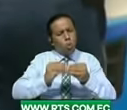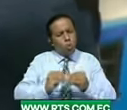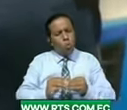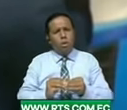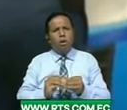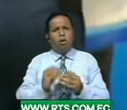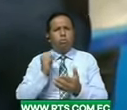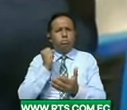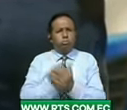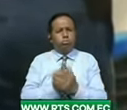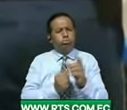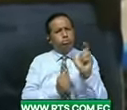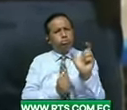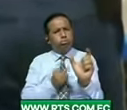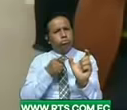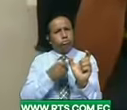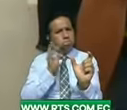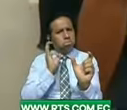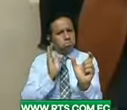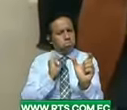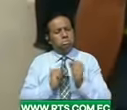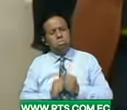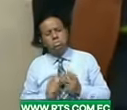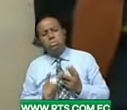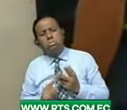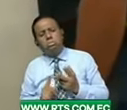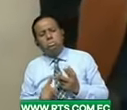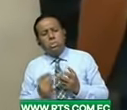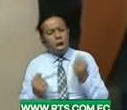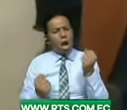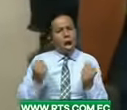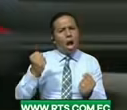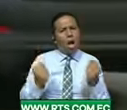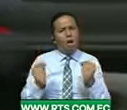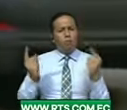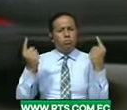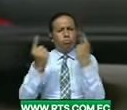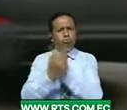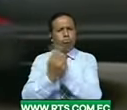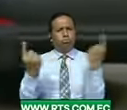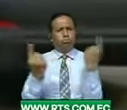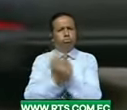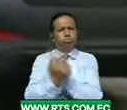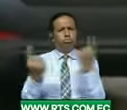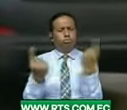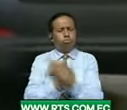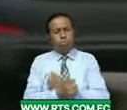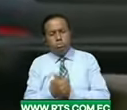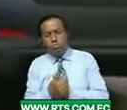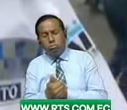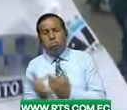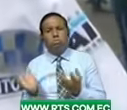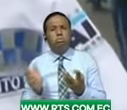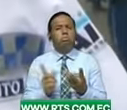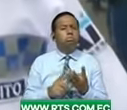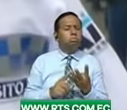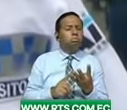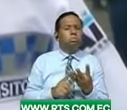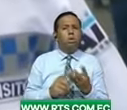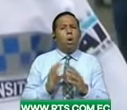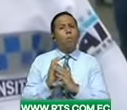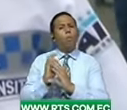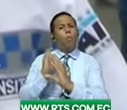matrícula actualizada, que el vehículo funcione normalmente, las plumas limpiavidrio y las luces, que es lo que estamos chequeando. La transportación